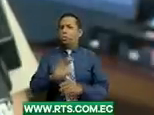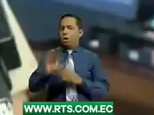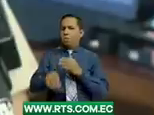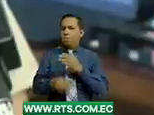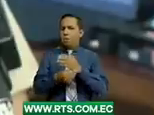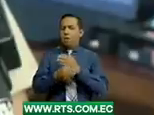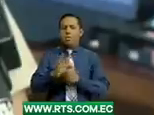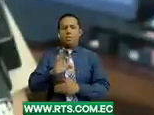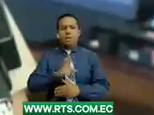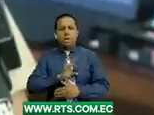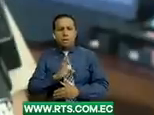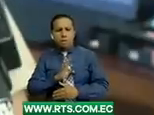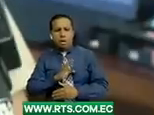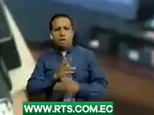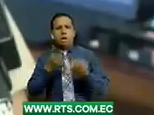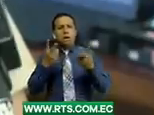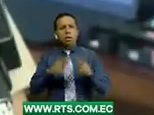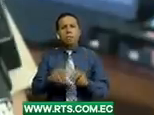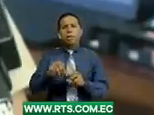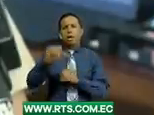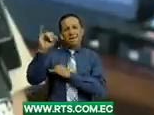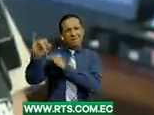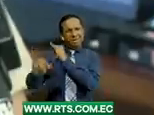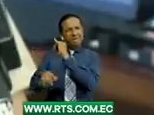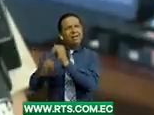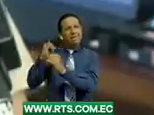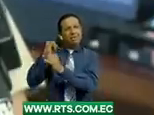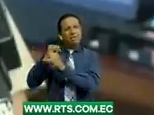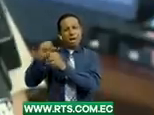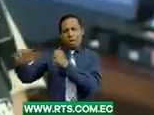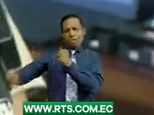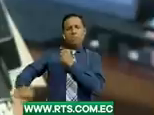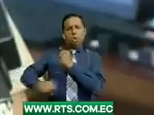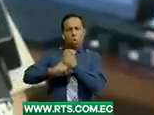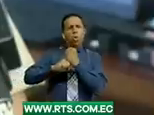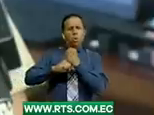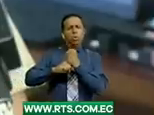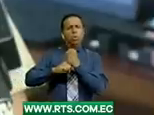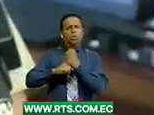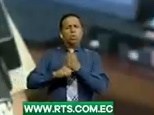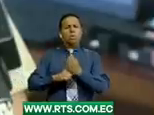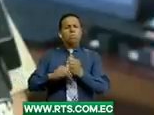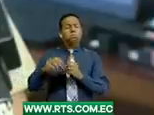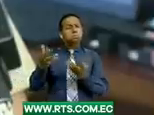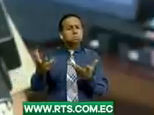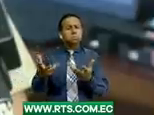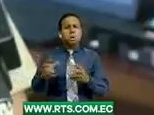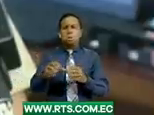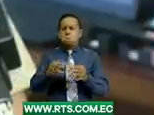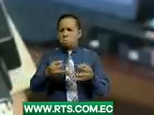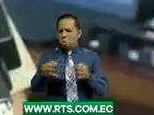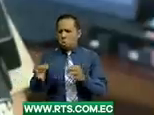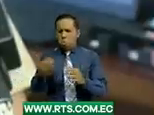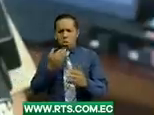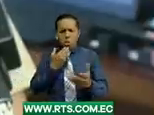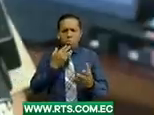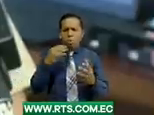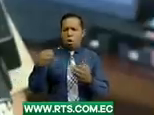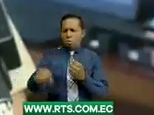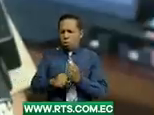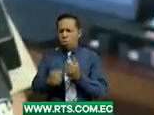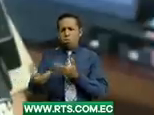y cooperación internacional, inclusive hay que buscar la forma de colaborarnos de